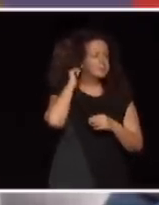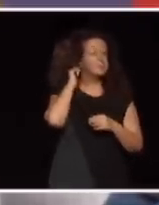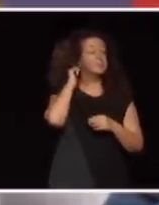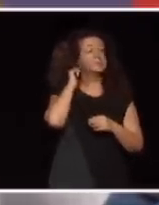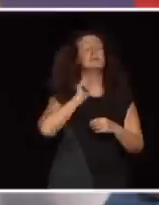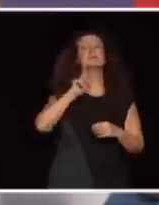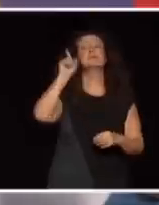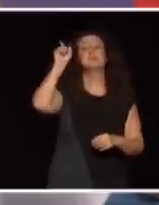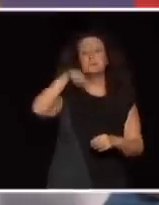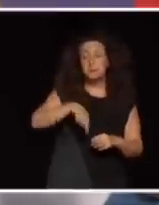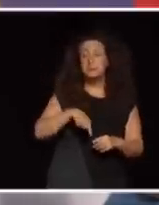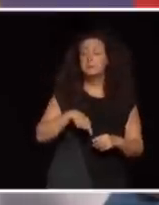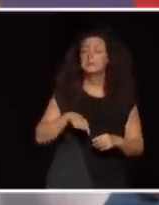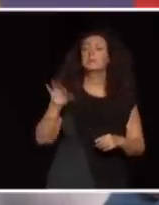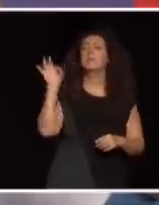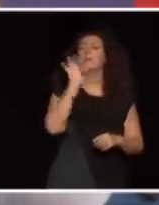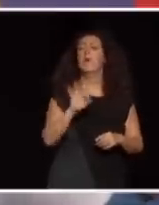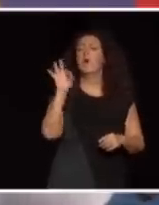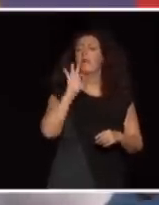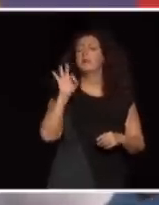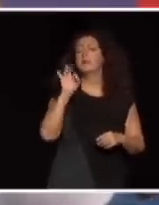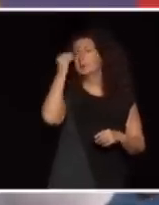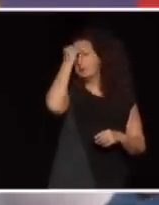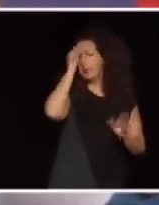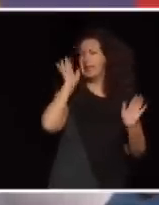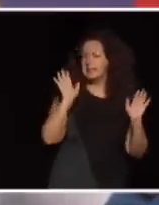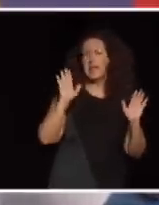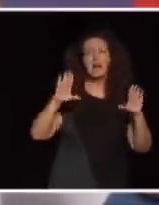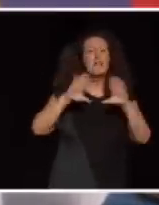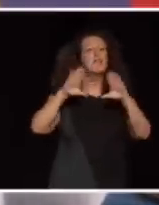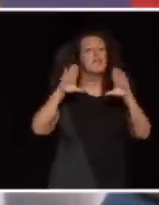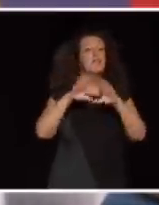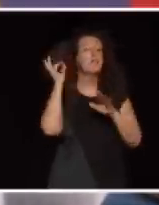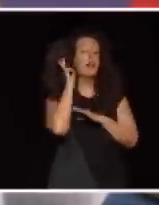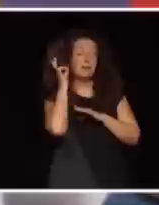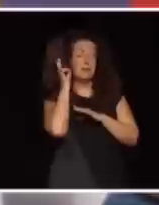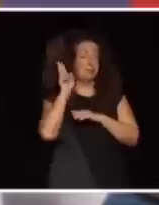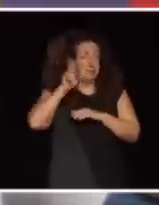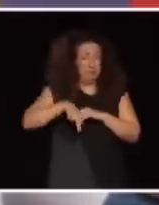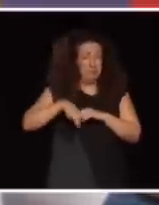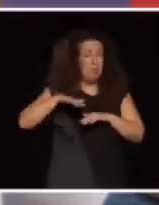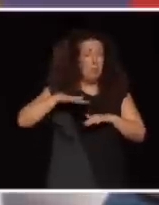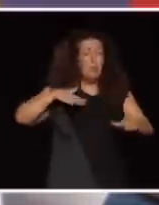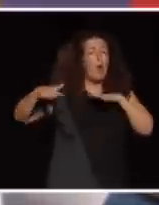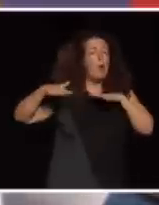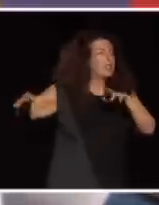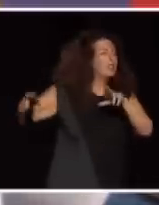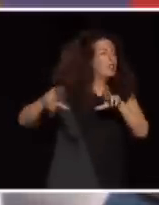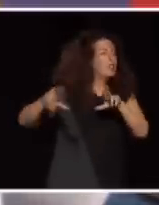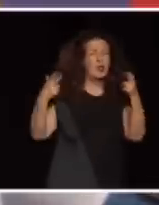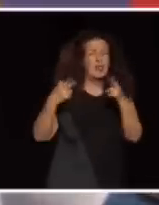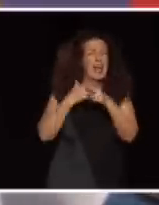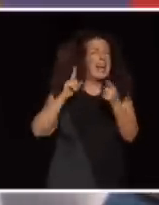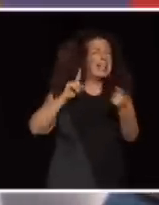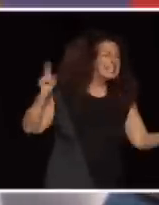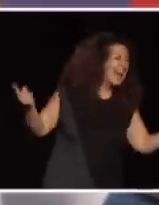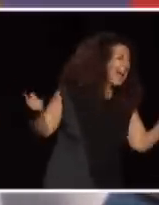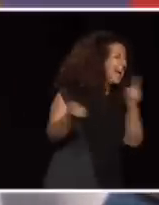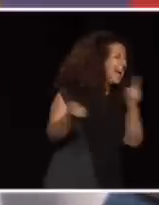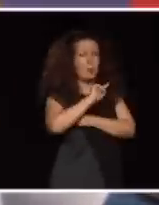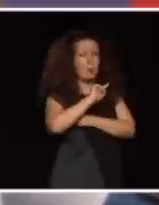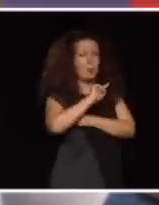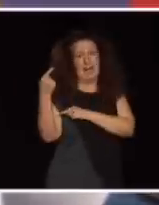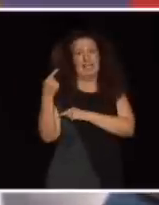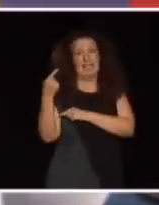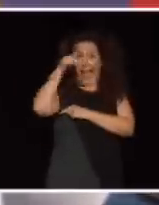Además, Podemos piensa que el feminismo es el movimiento social más transformador de nuestro tiempo, no